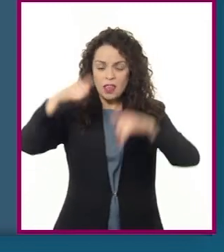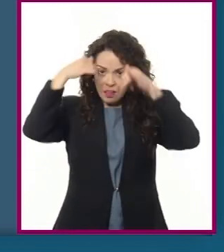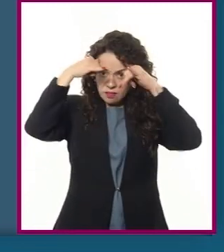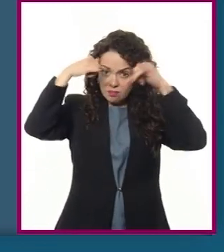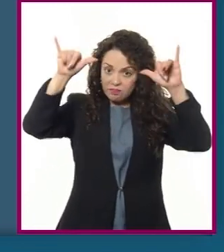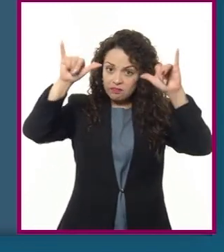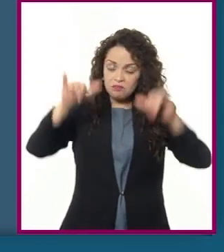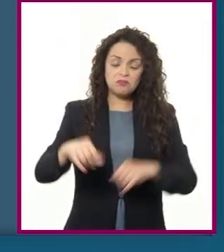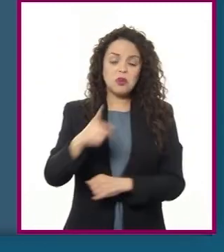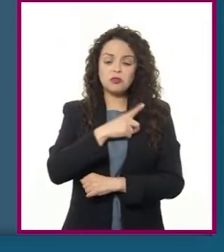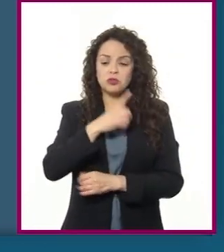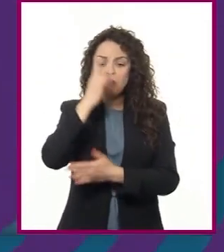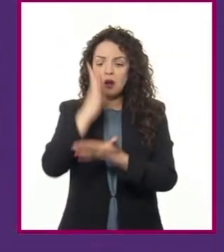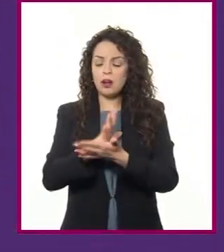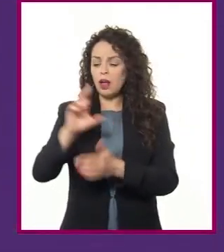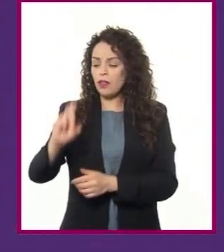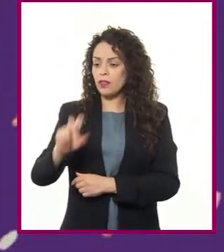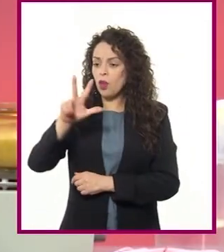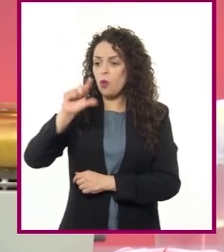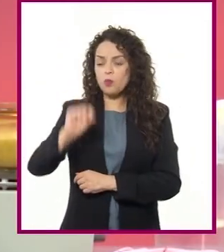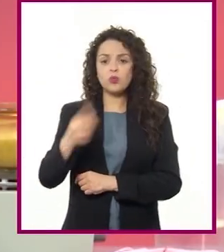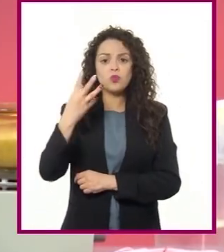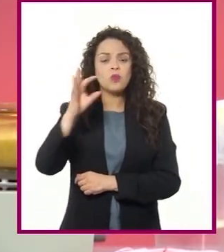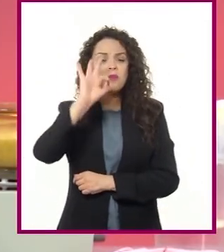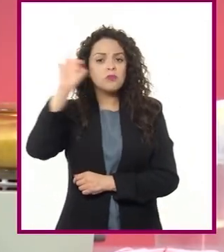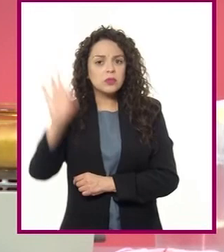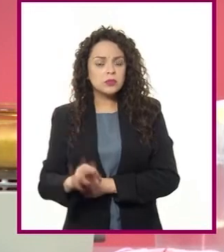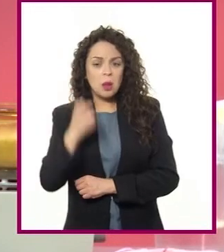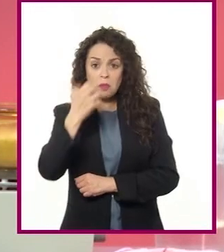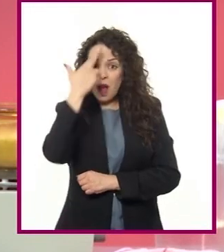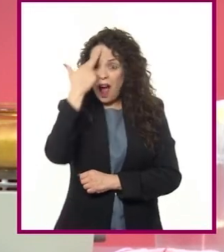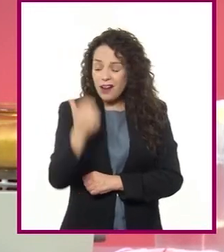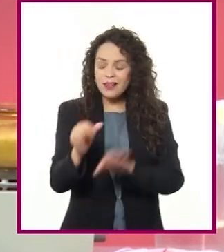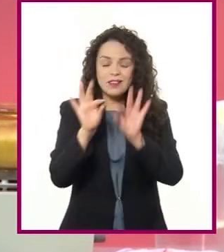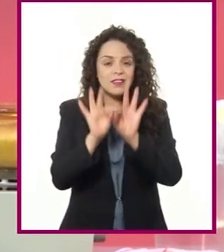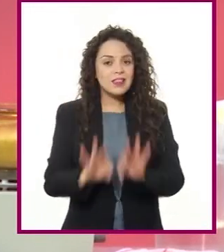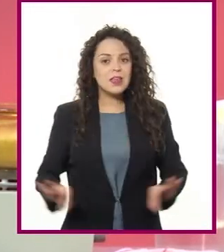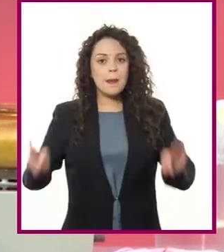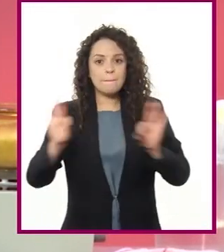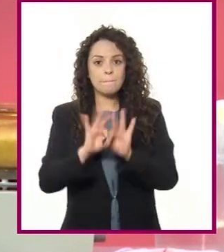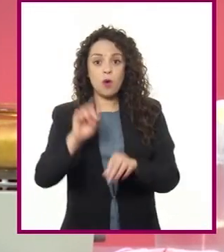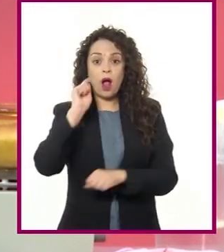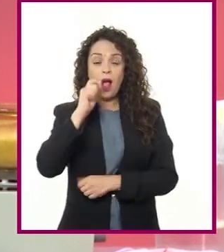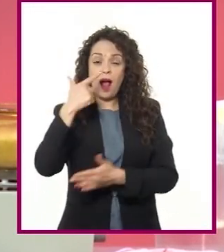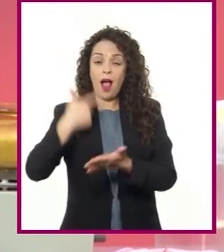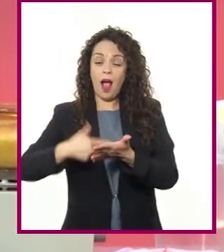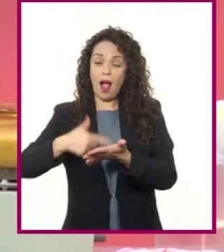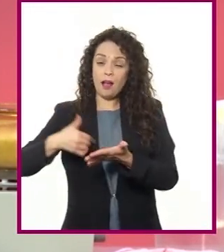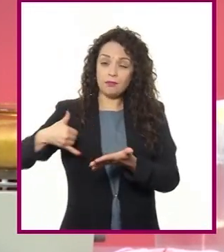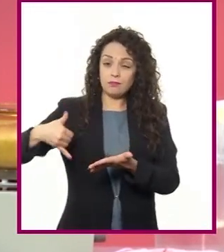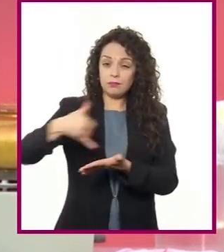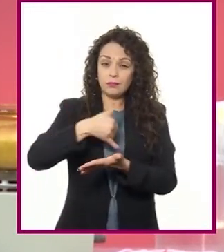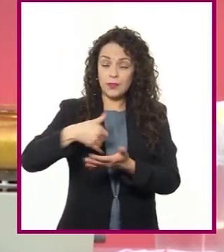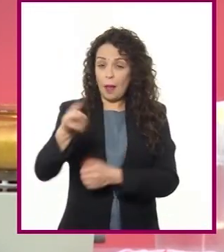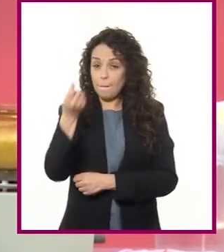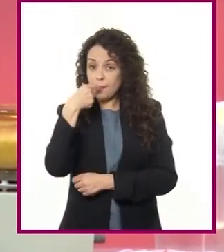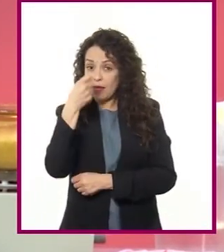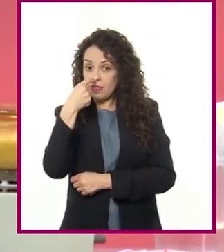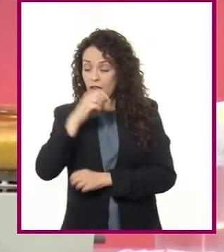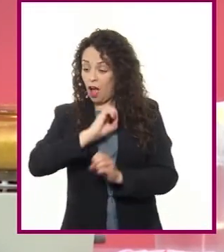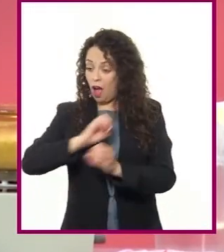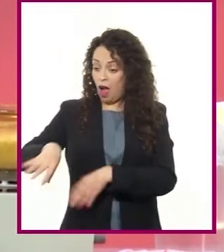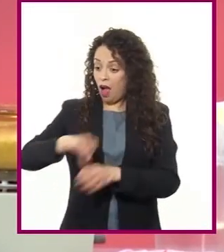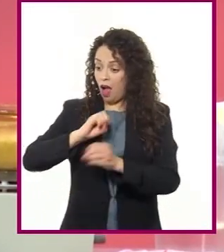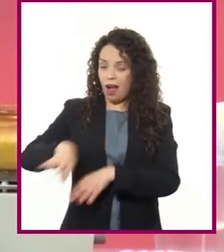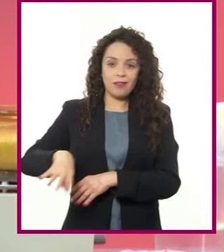el 38.4%. Por tal motivo, es muy importante que eviten arrojar aceites, medicamentos y basuras al drenaje,